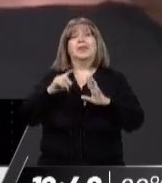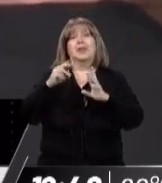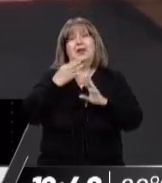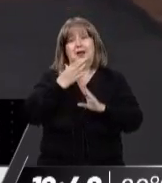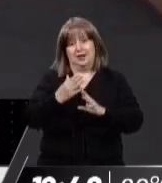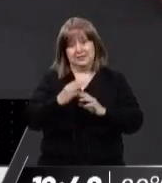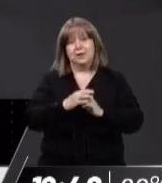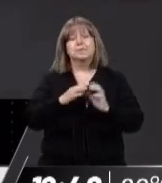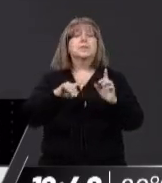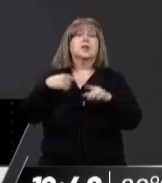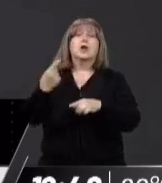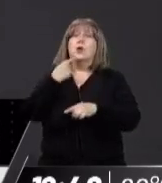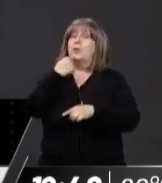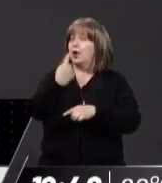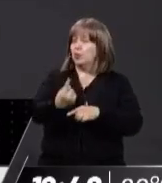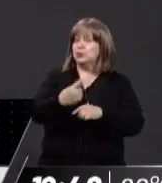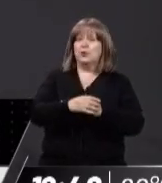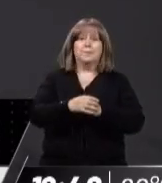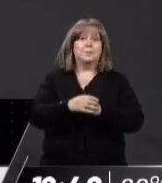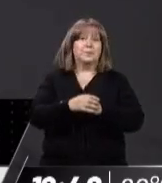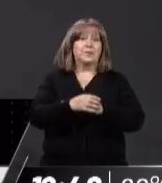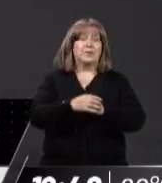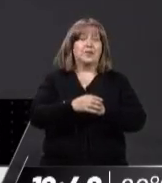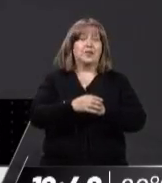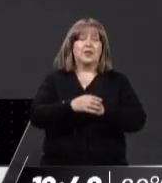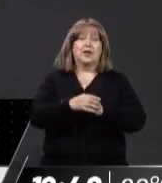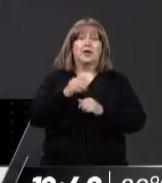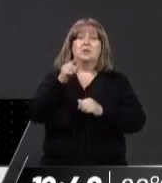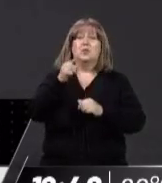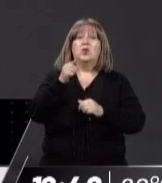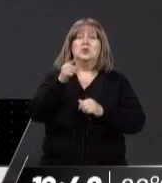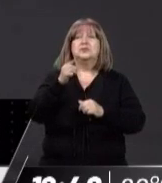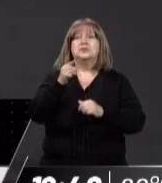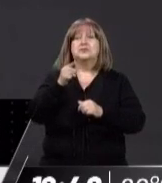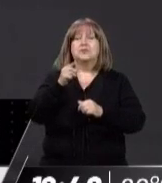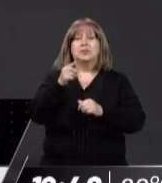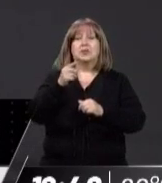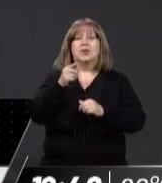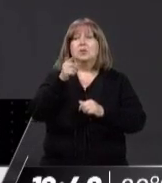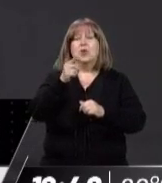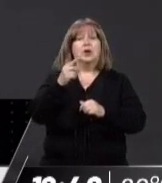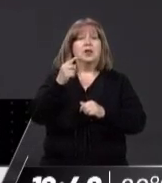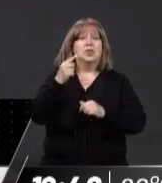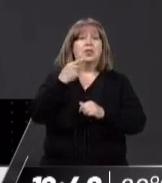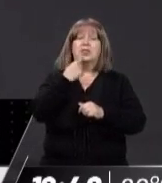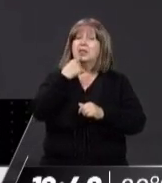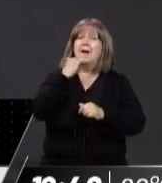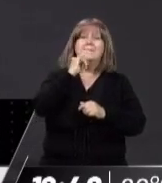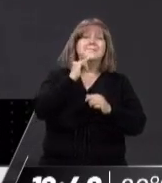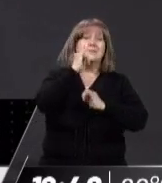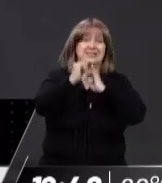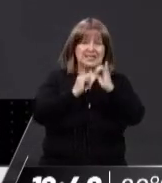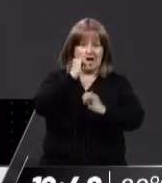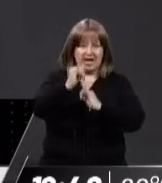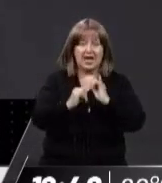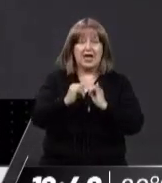estas personas, pero vos me decías, nosotros vamos directamente a la persona que tiene problemas con su forma de consumir. Estás de espalda,